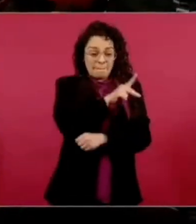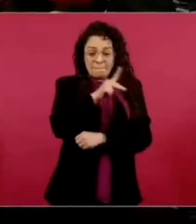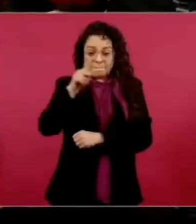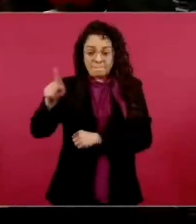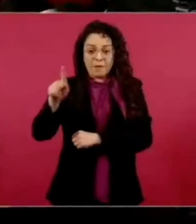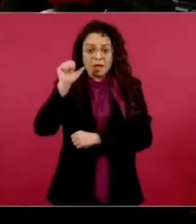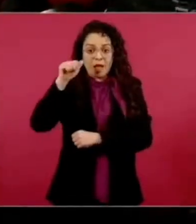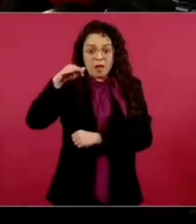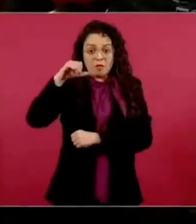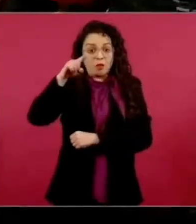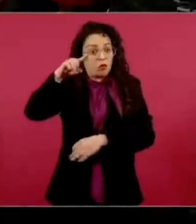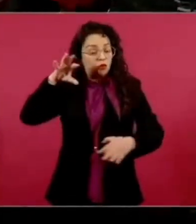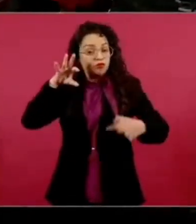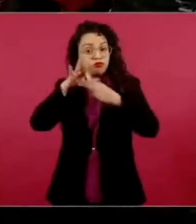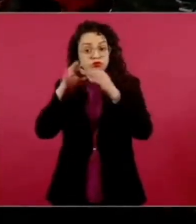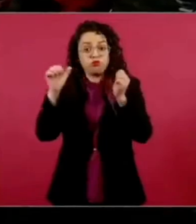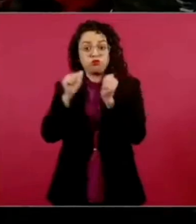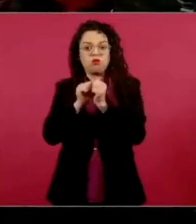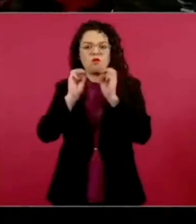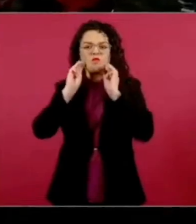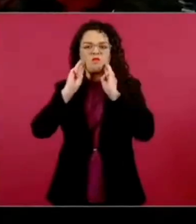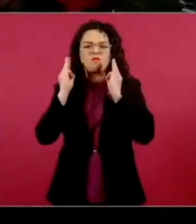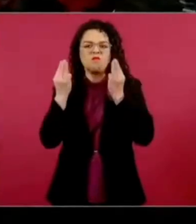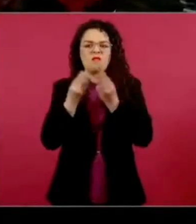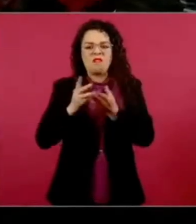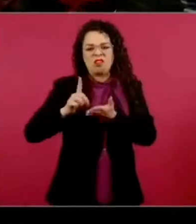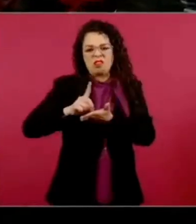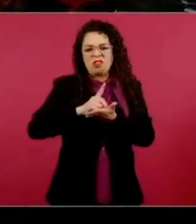vinculado al narco.